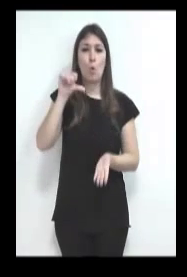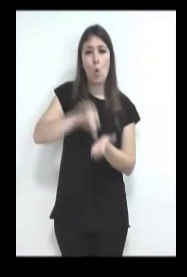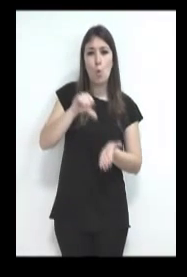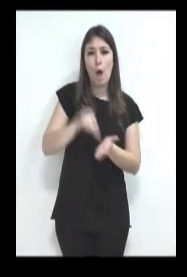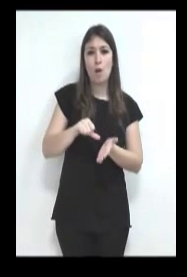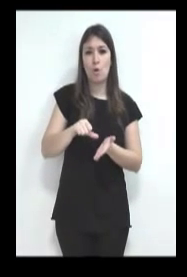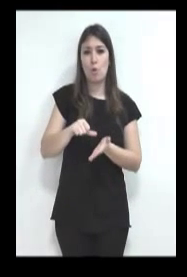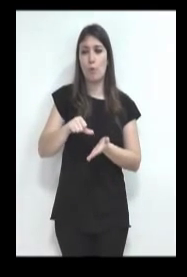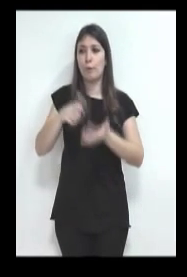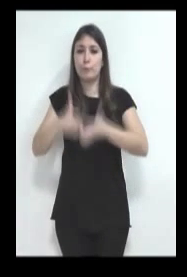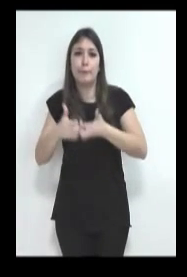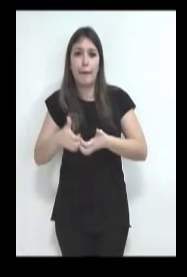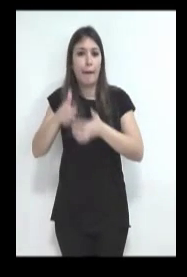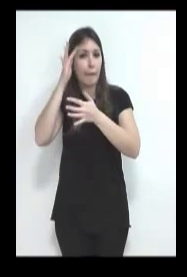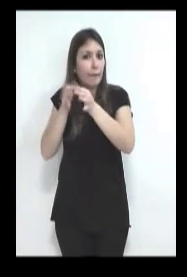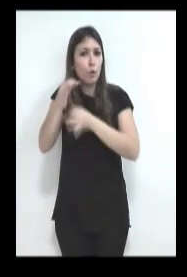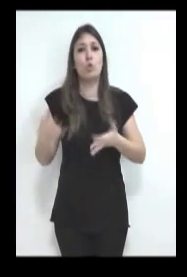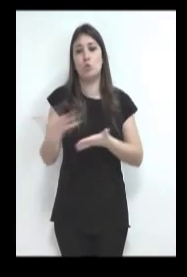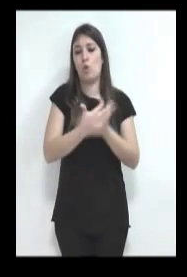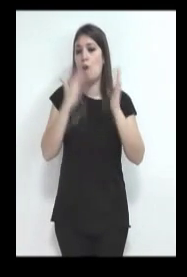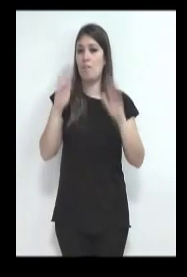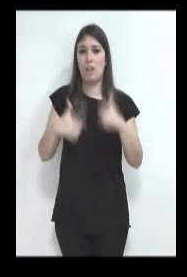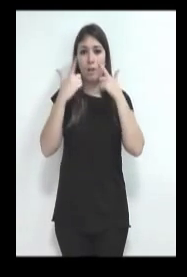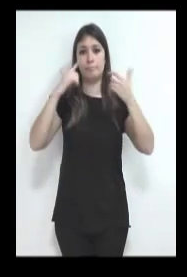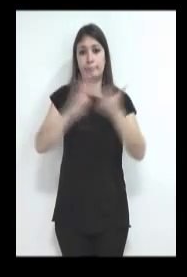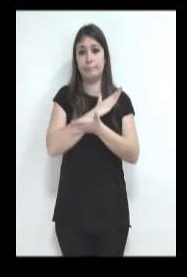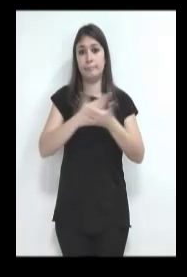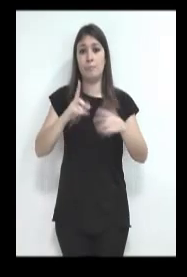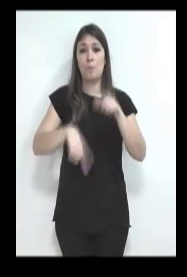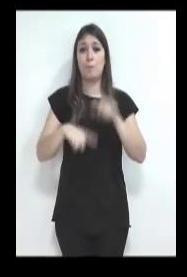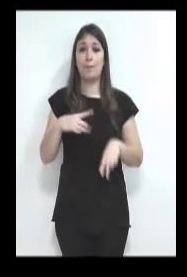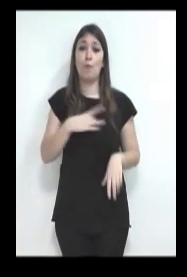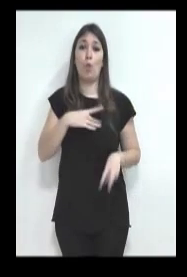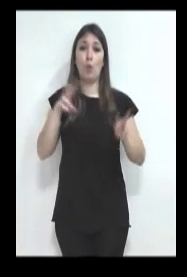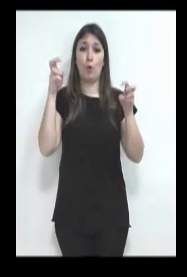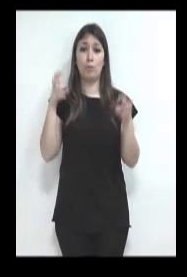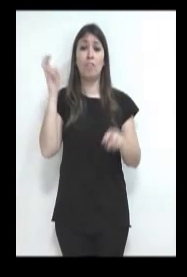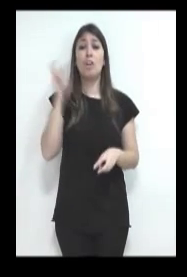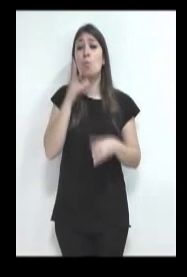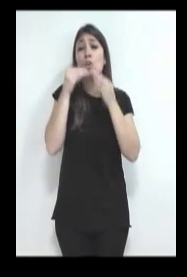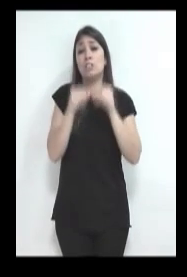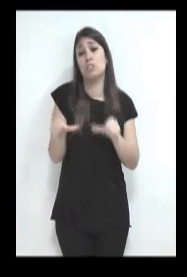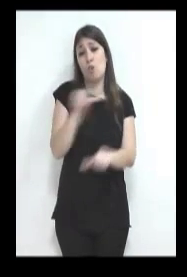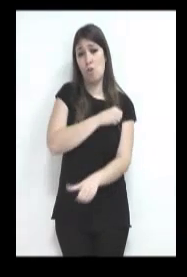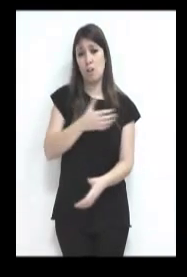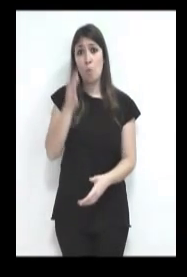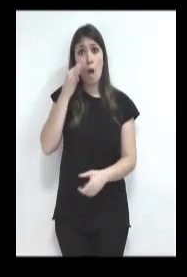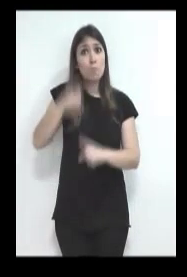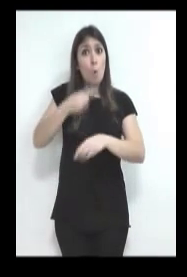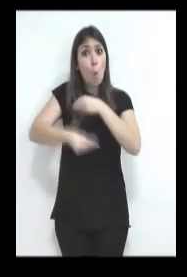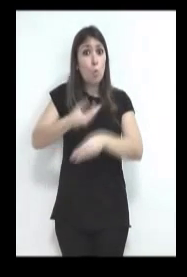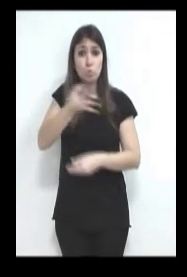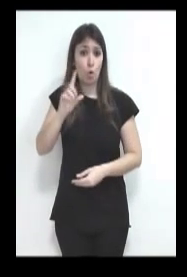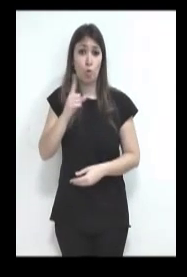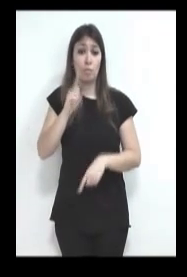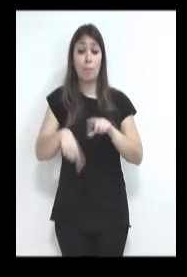el no urbano como el industrial, que al final esta es una separación funcional que obedece a razones históricas más que a operativas,